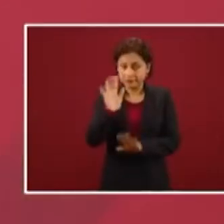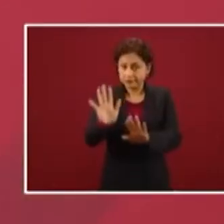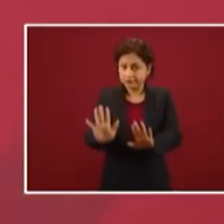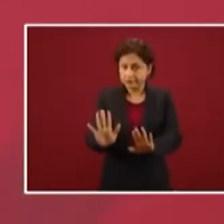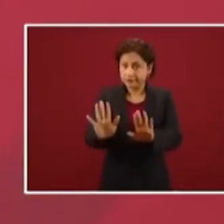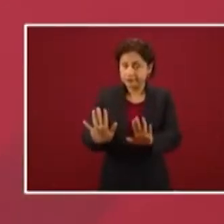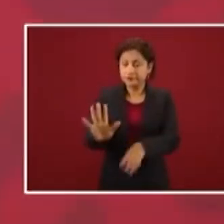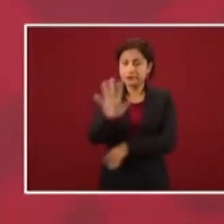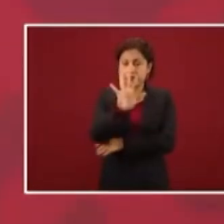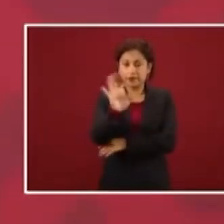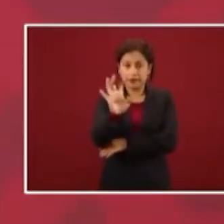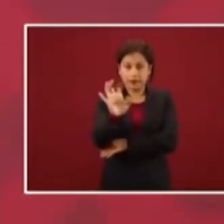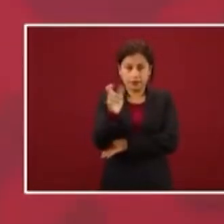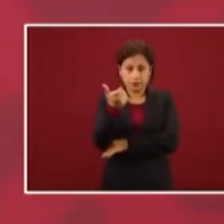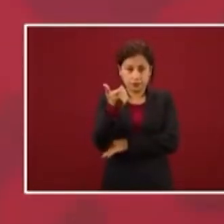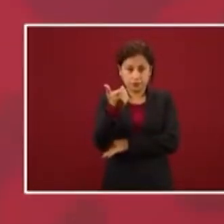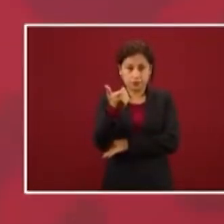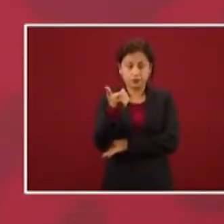500 pesos.